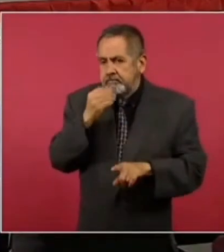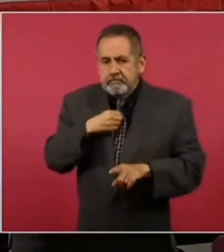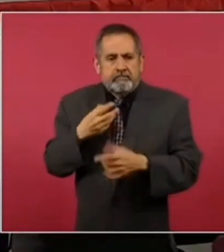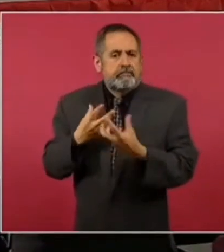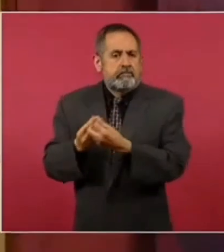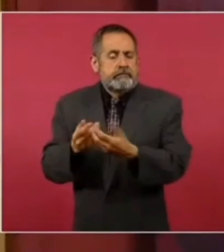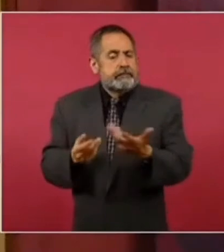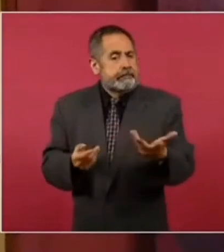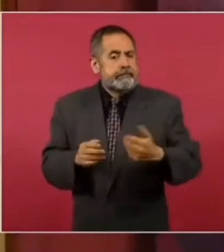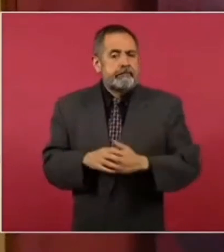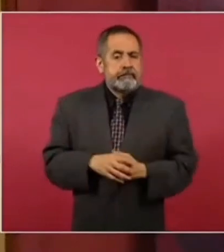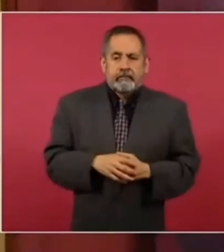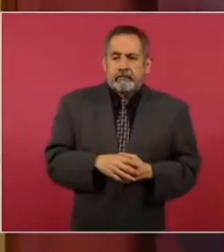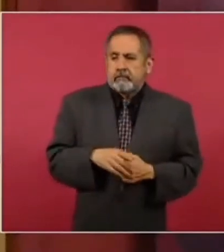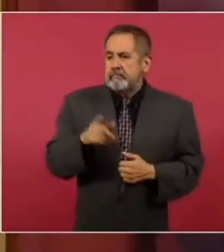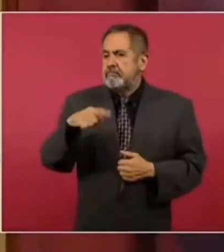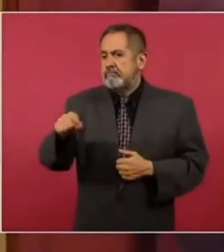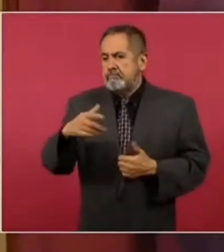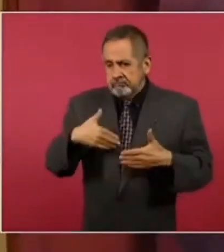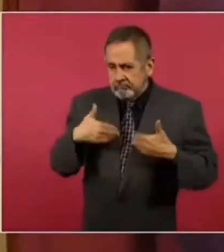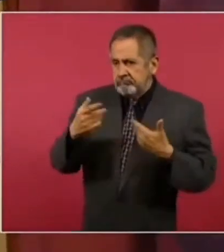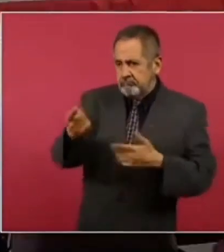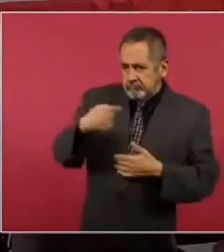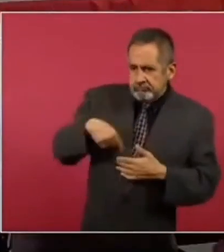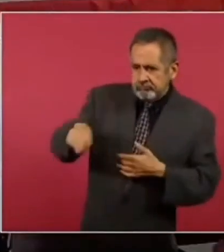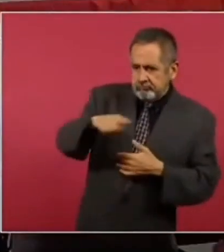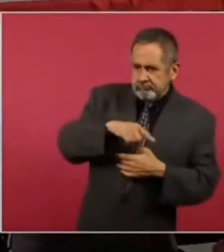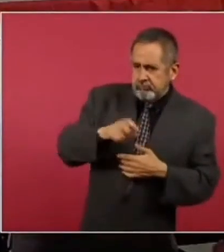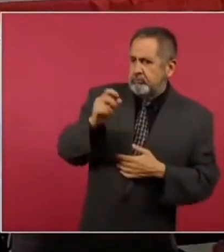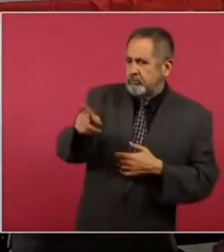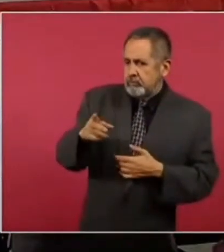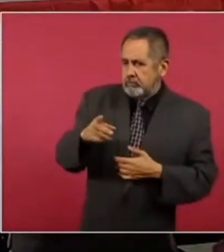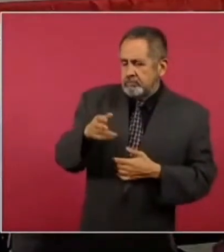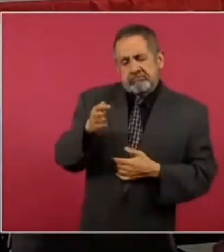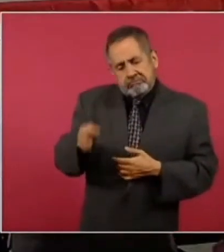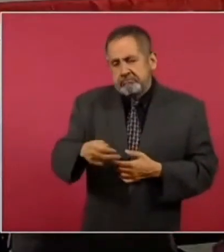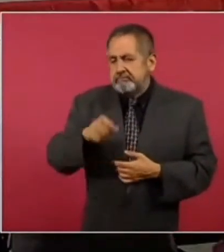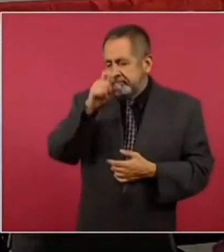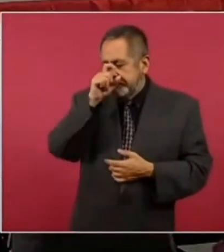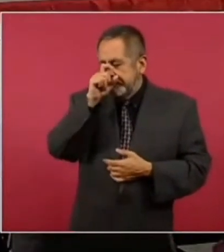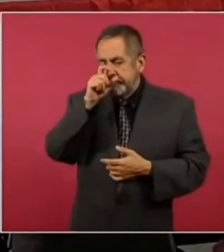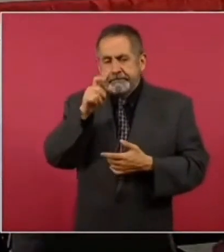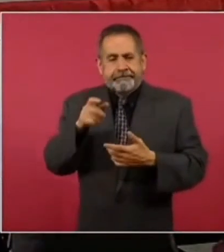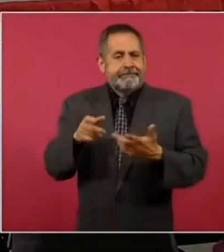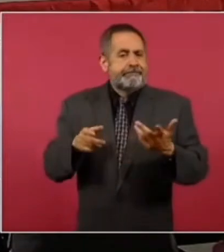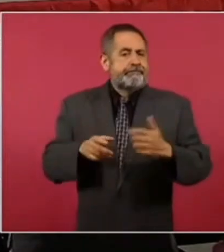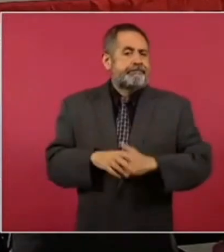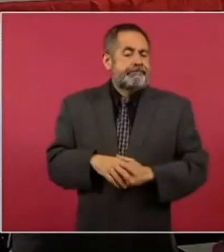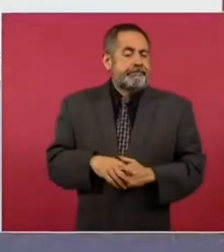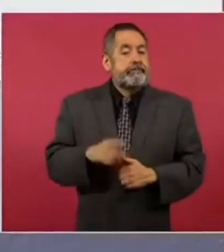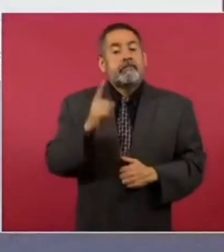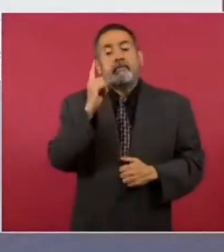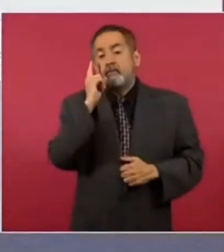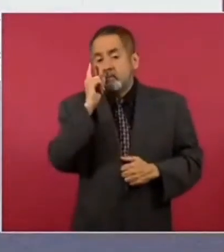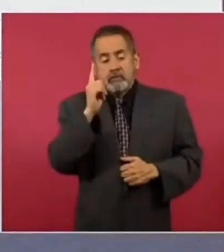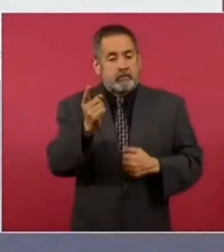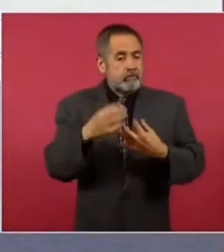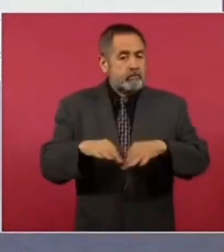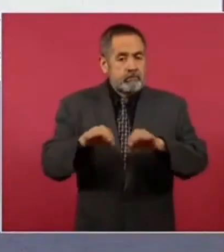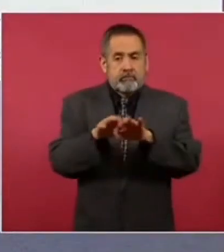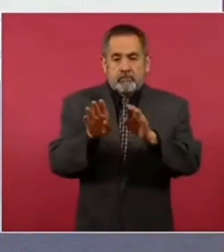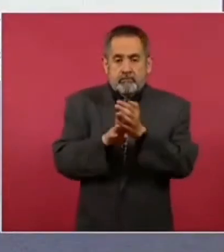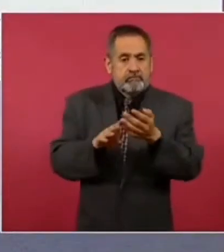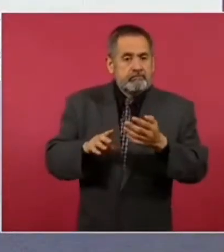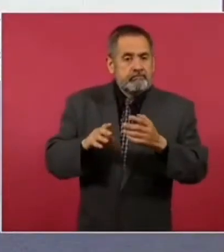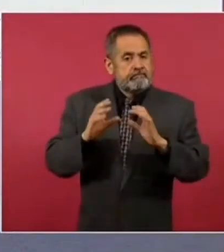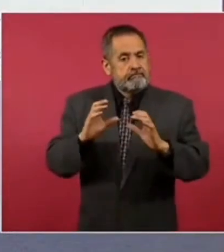excluida. Buscar confianza y lazos comunitarios. Y esto lo destacamos porque justamente uno de los instrumentos más importantes de la